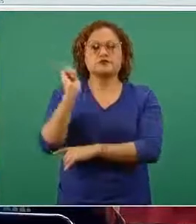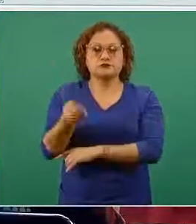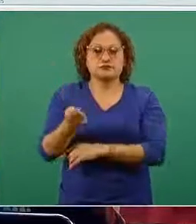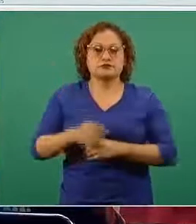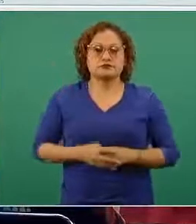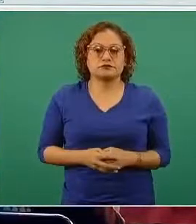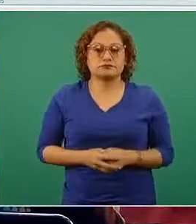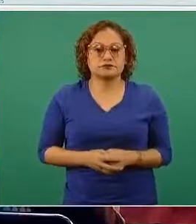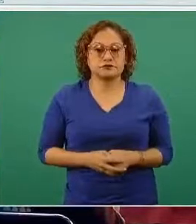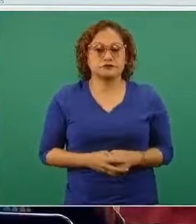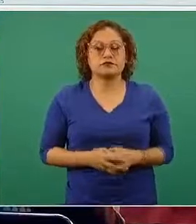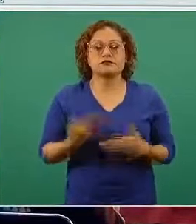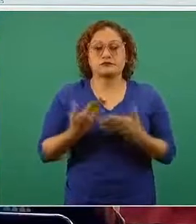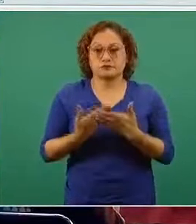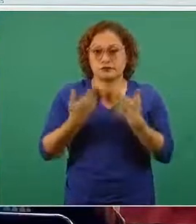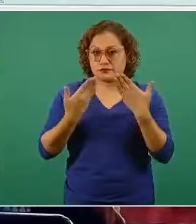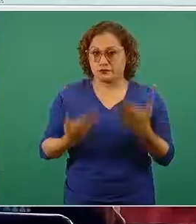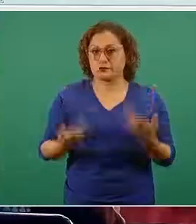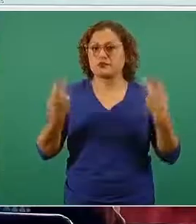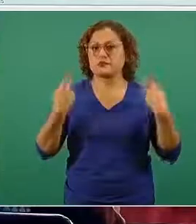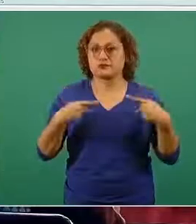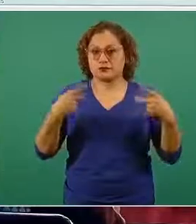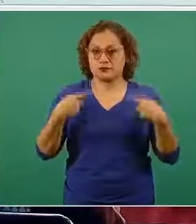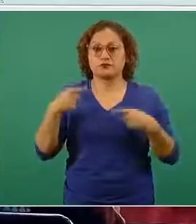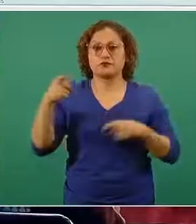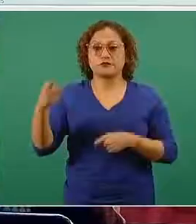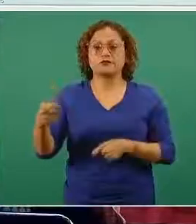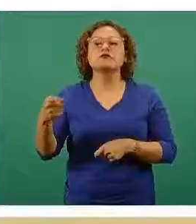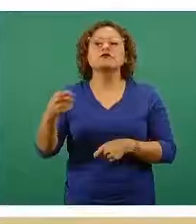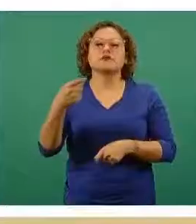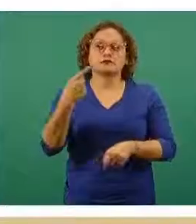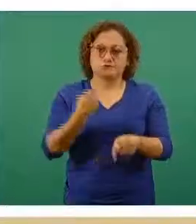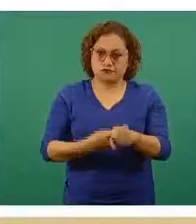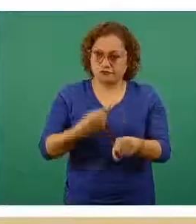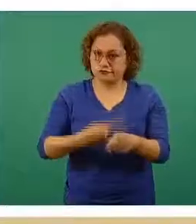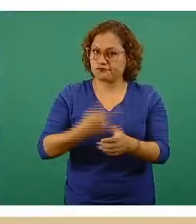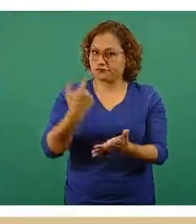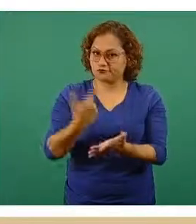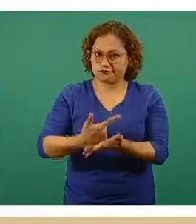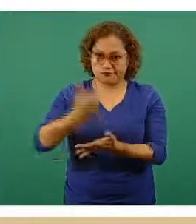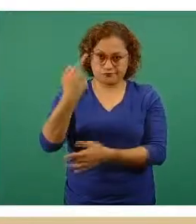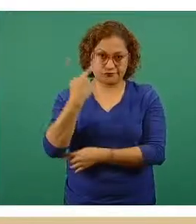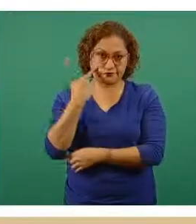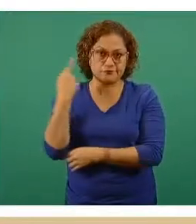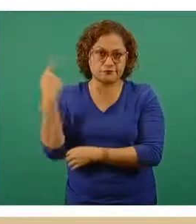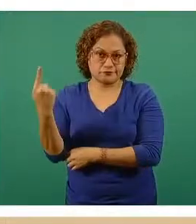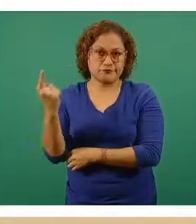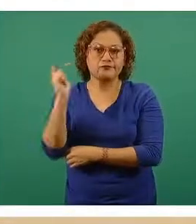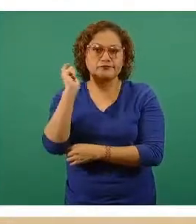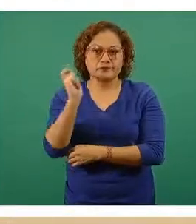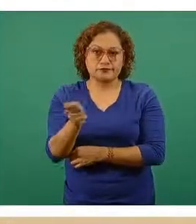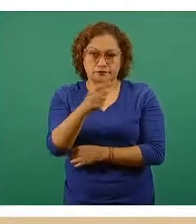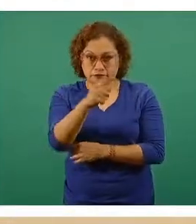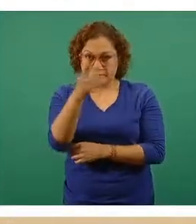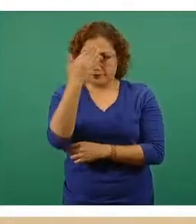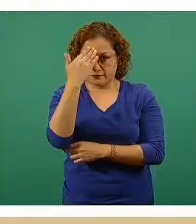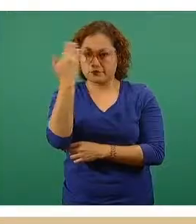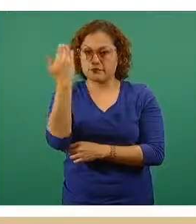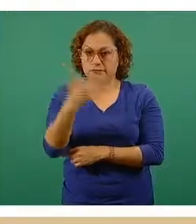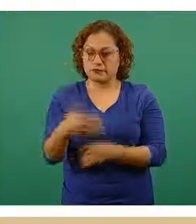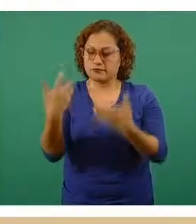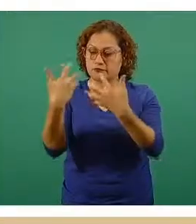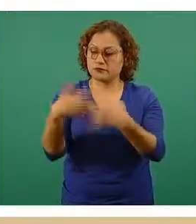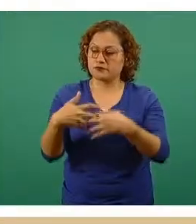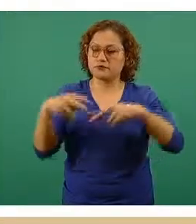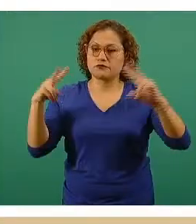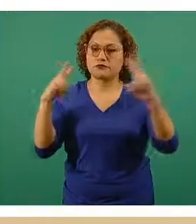camas para hospitalización con ventilador, recordando lo que significa la utilización de un ventilador